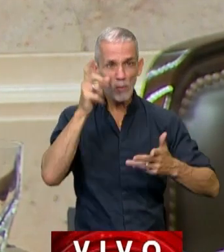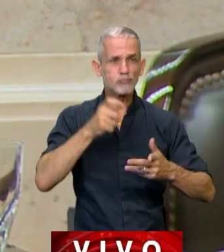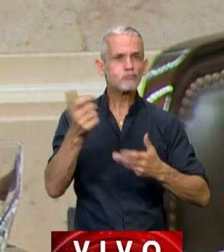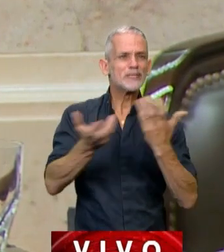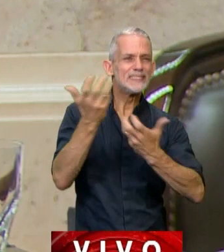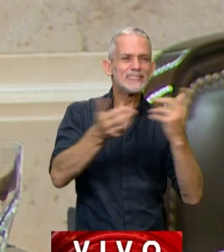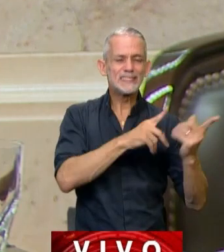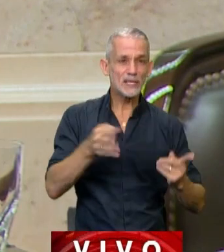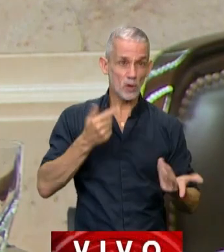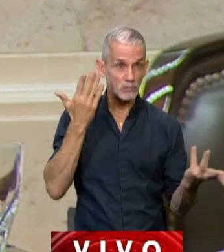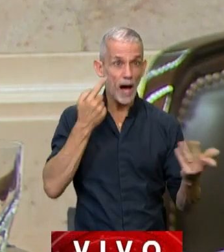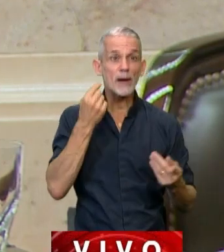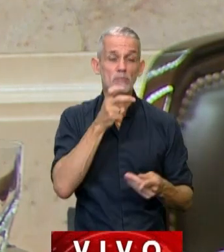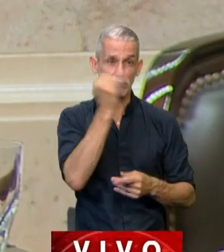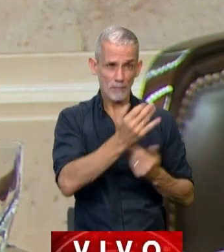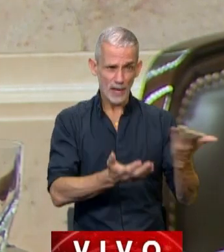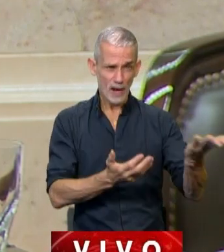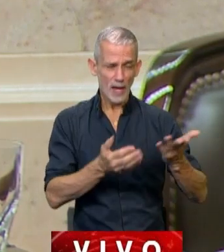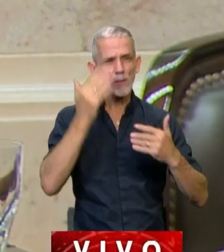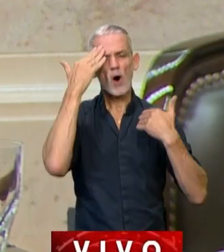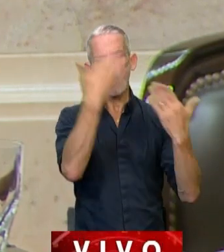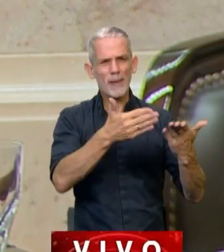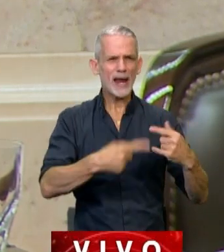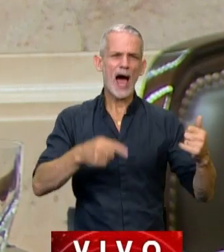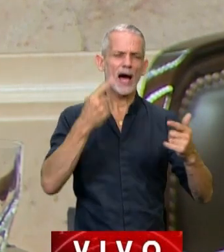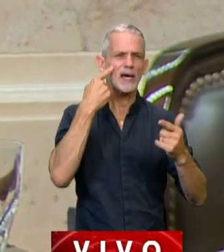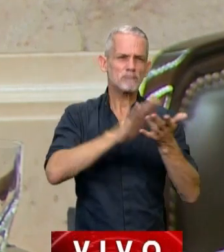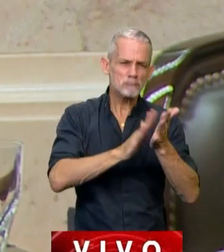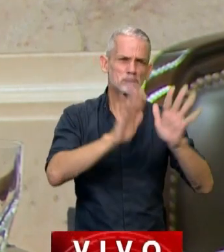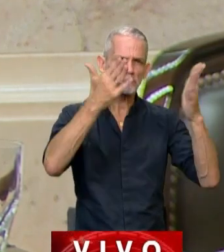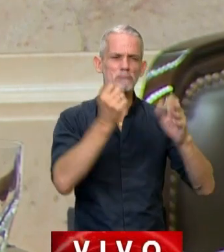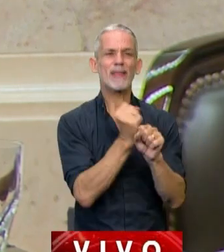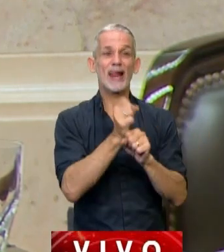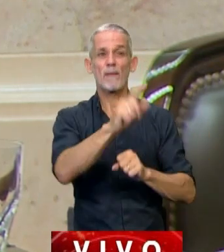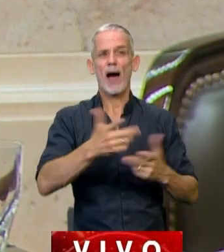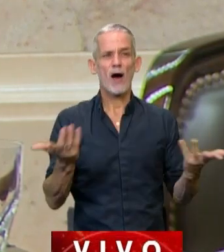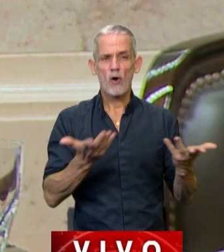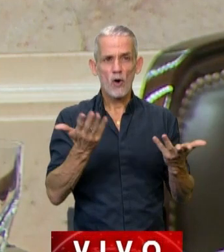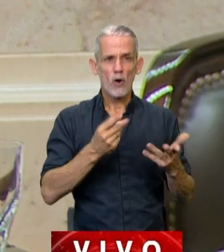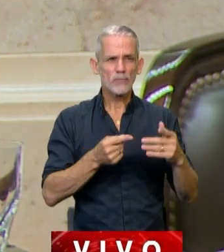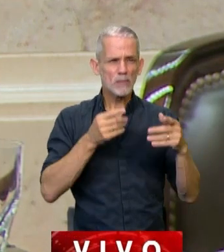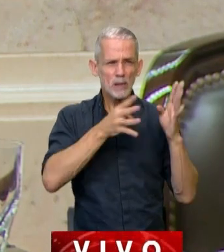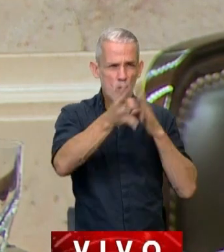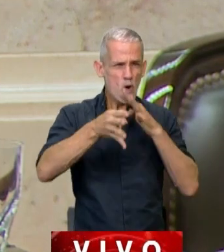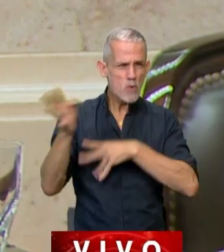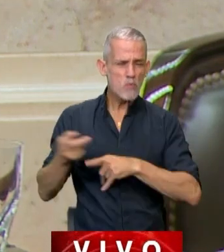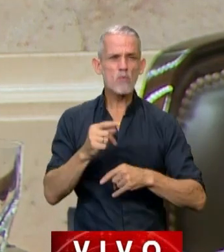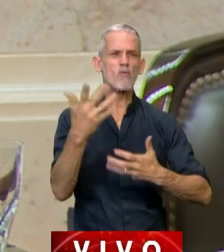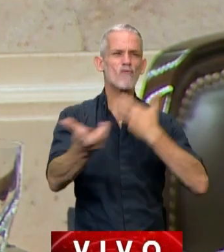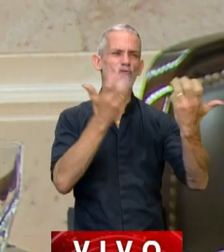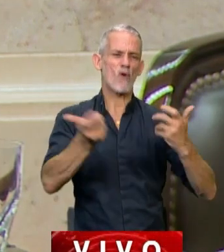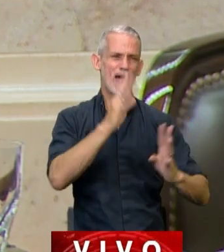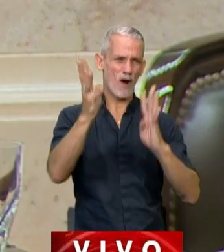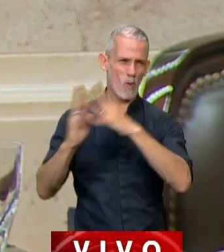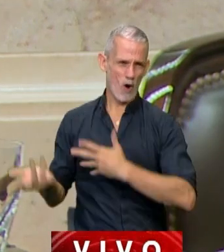se llenan las palabras para hacer homenaje, reconocimiento por su tarea enfrentando los incendios forestales.